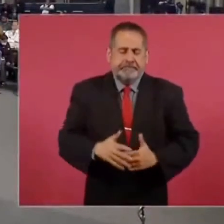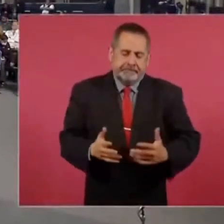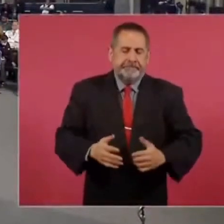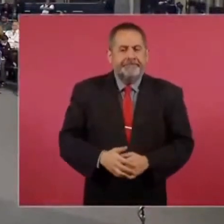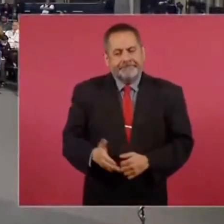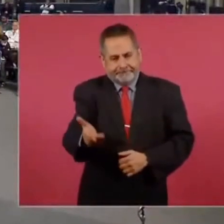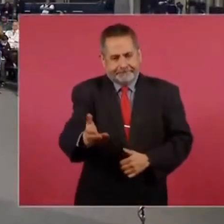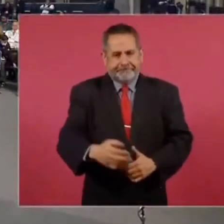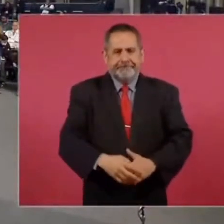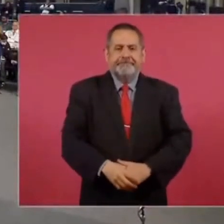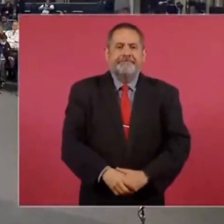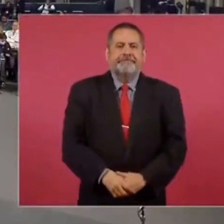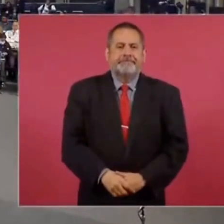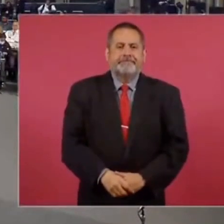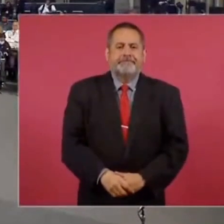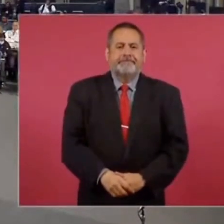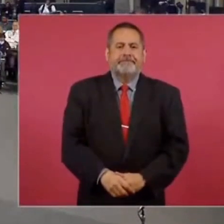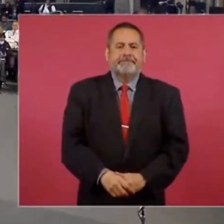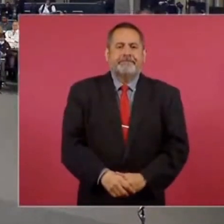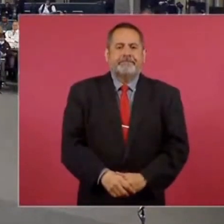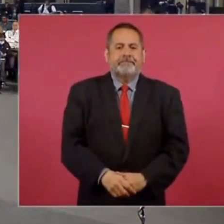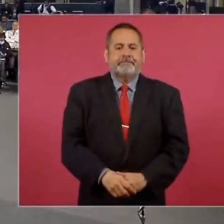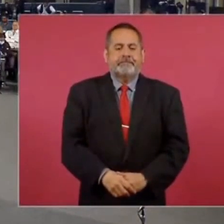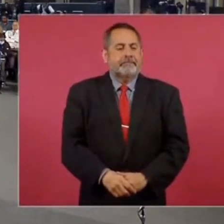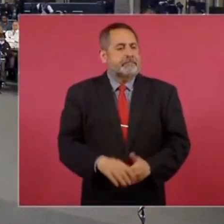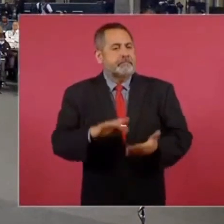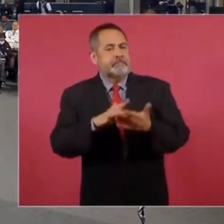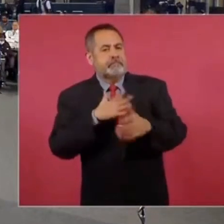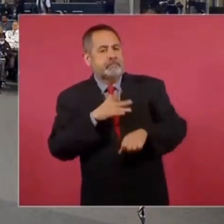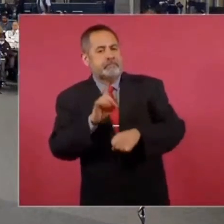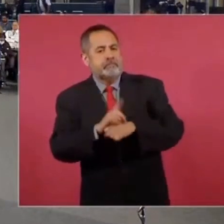¿Qué tal? Muy buenos días a todos y a todas.